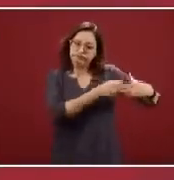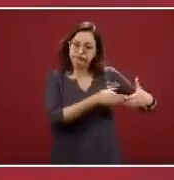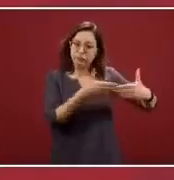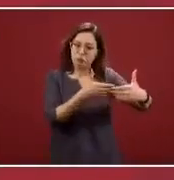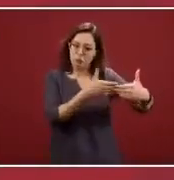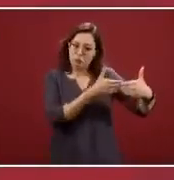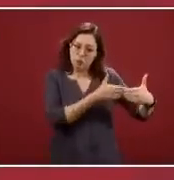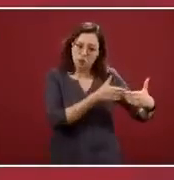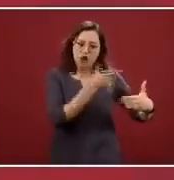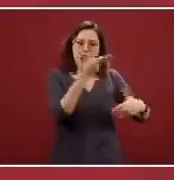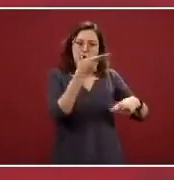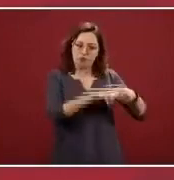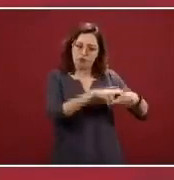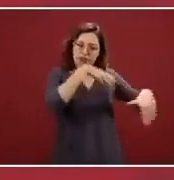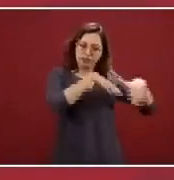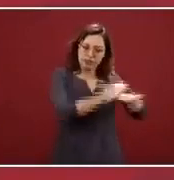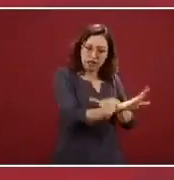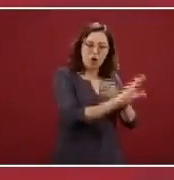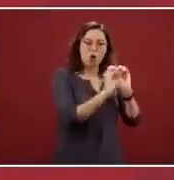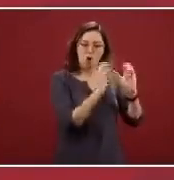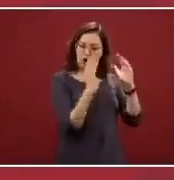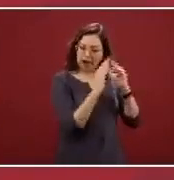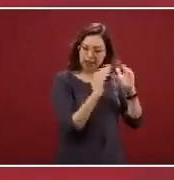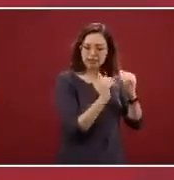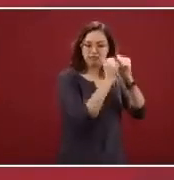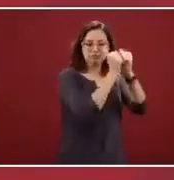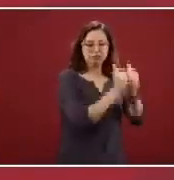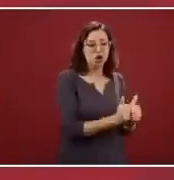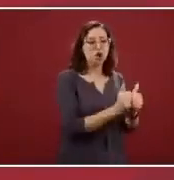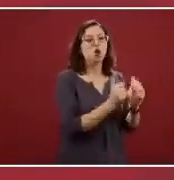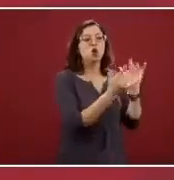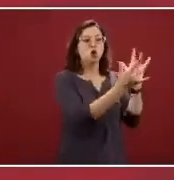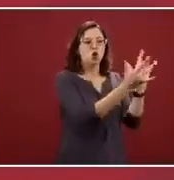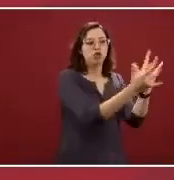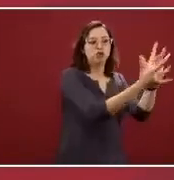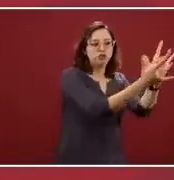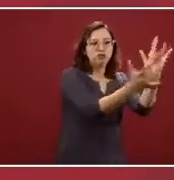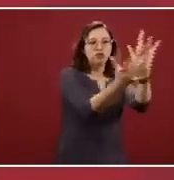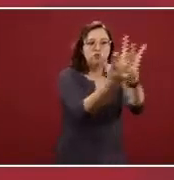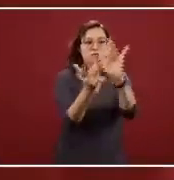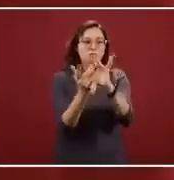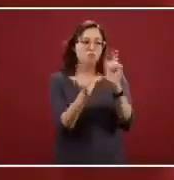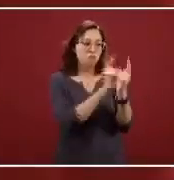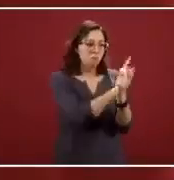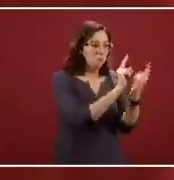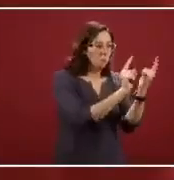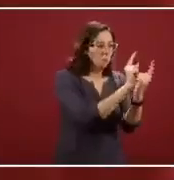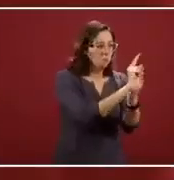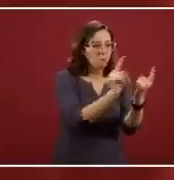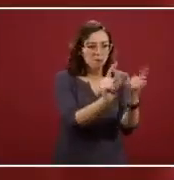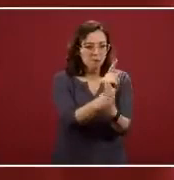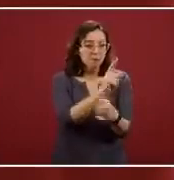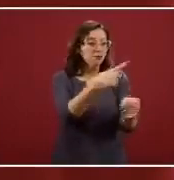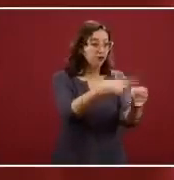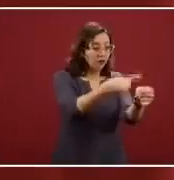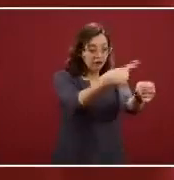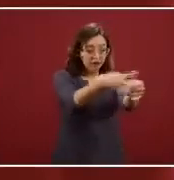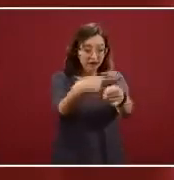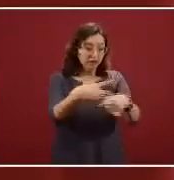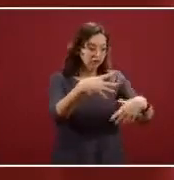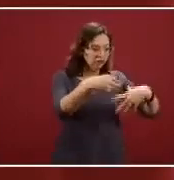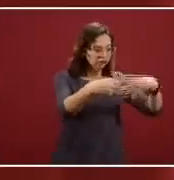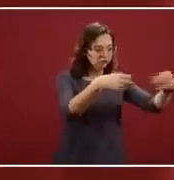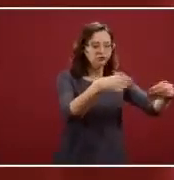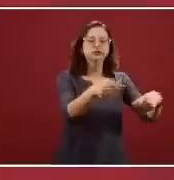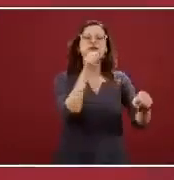o hospitalariamente y hacer seguimiento de contactos, porque esto es lo que permite y asegura que la transmisión y la dispersión de la